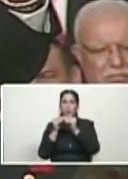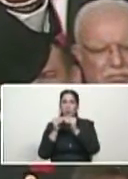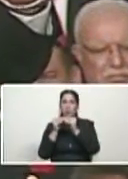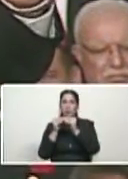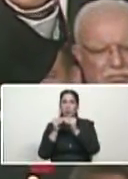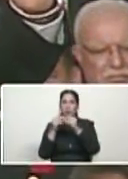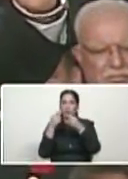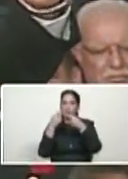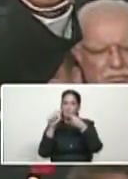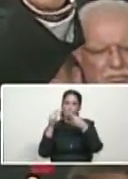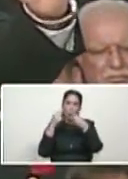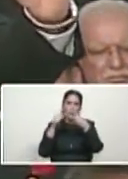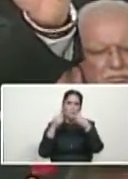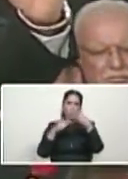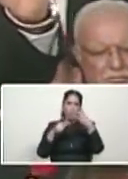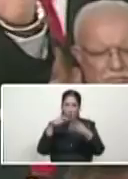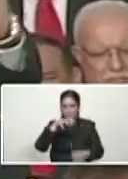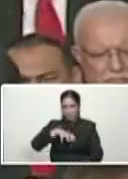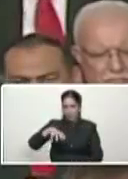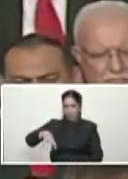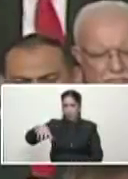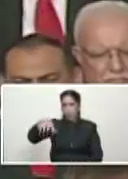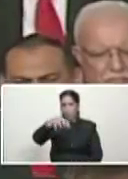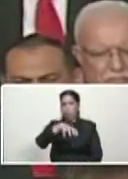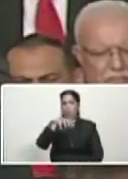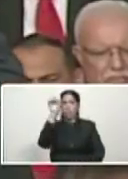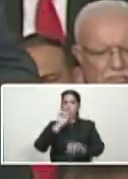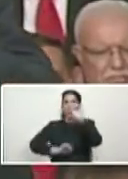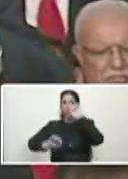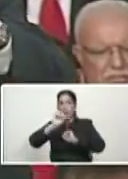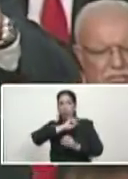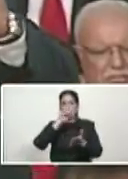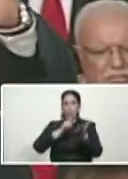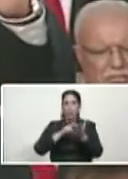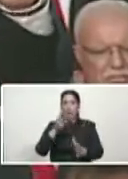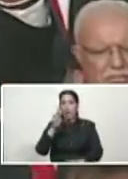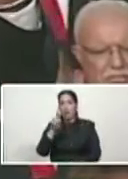cada una de las regiones de defensa integral, las ready.